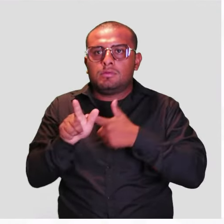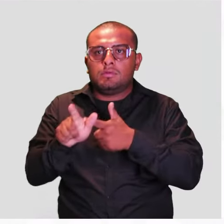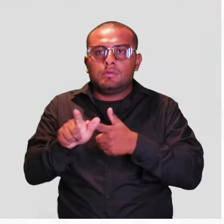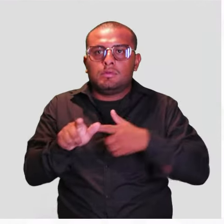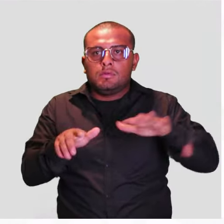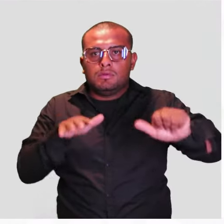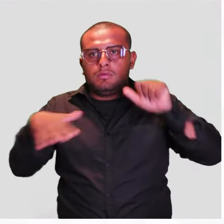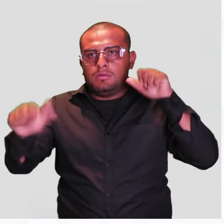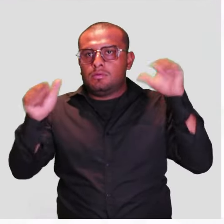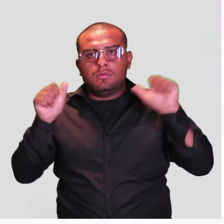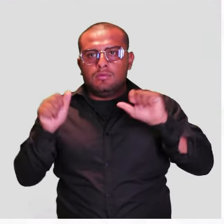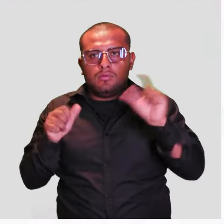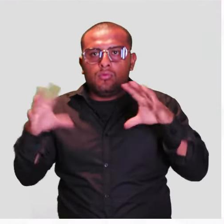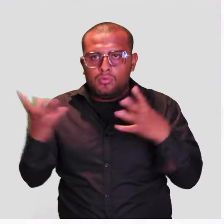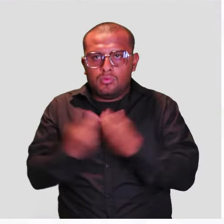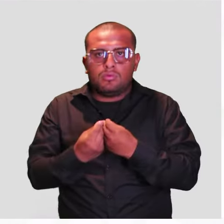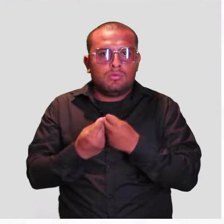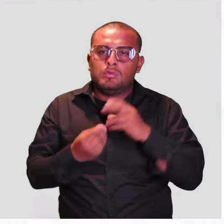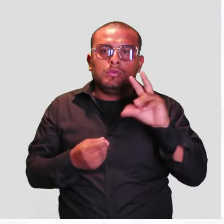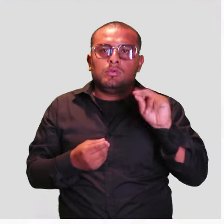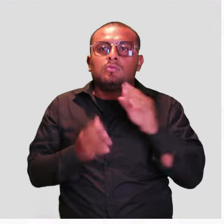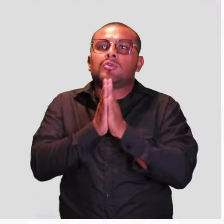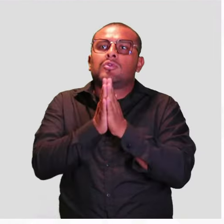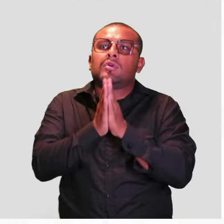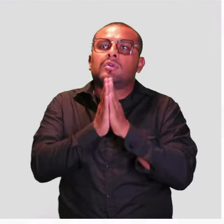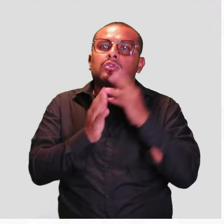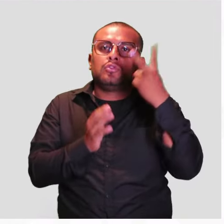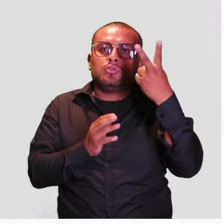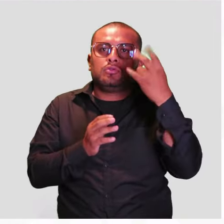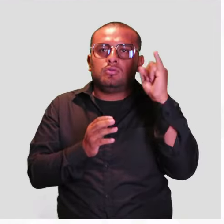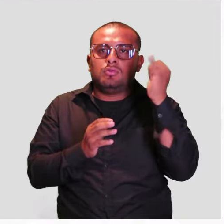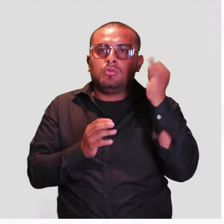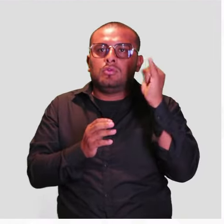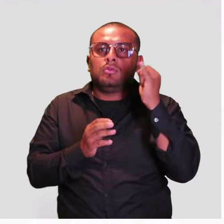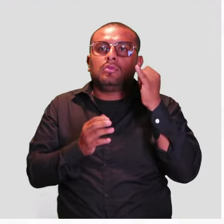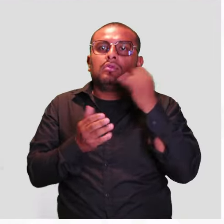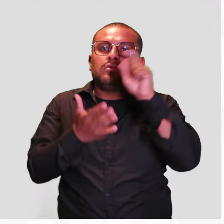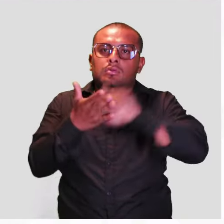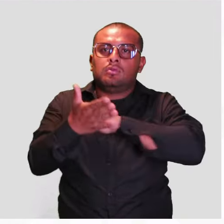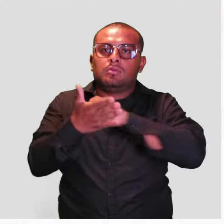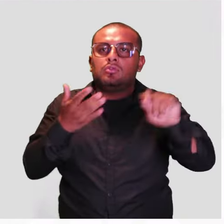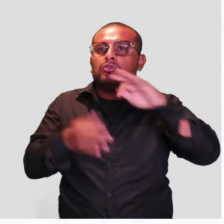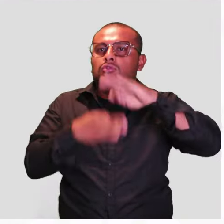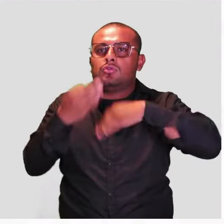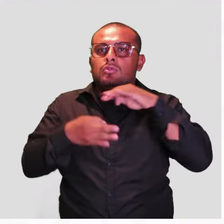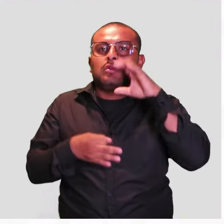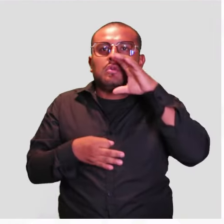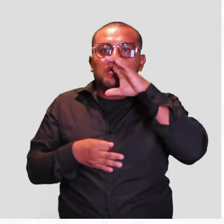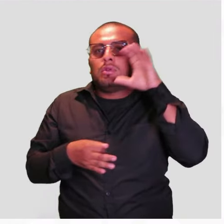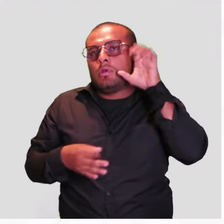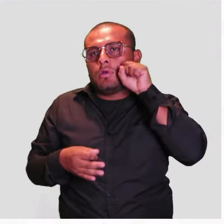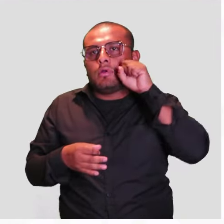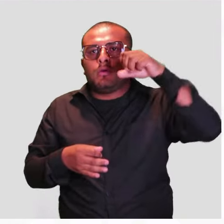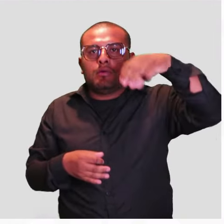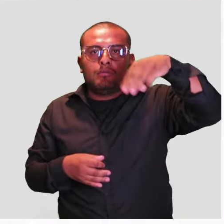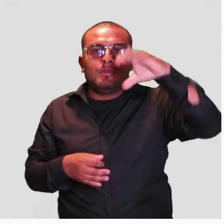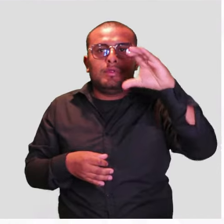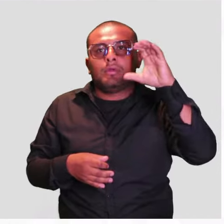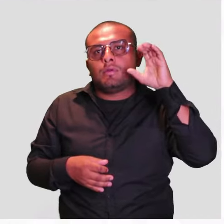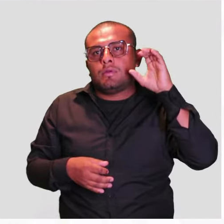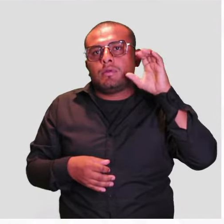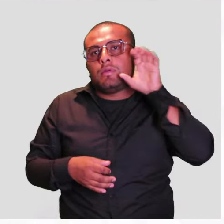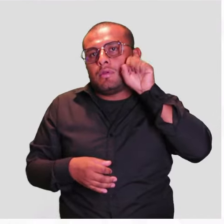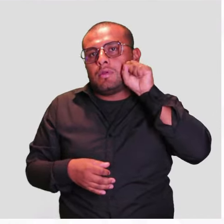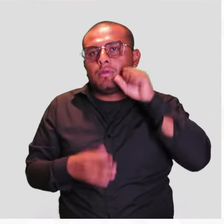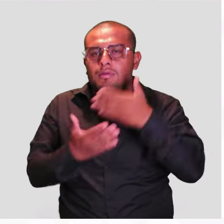Los invito a que este 2 de junio voten todo naranja, voten Movimiento Ciudadano, voten por una propuesta diferente basada en la